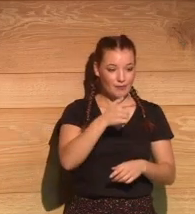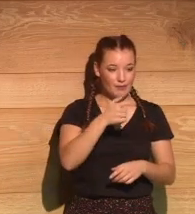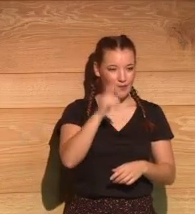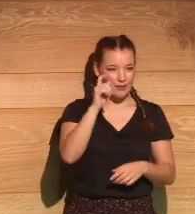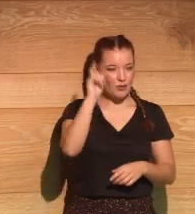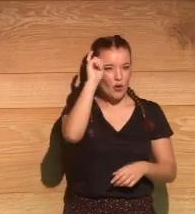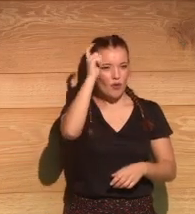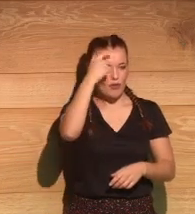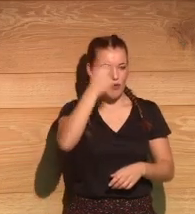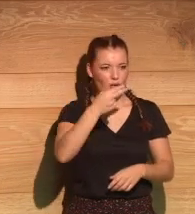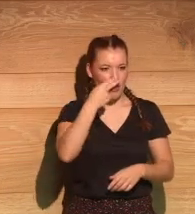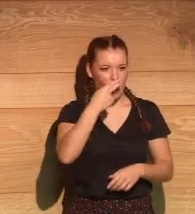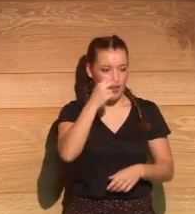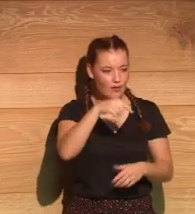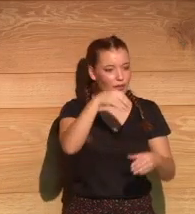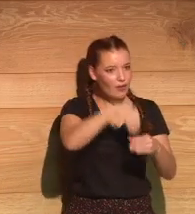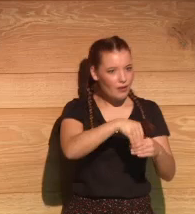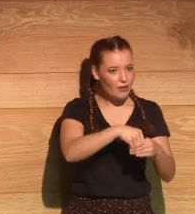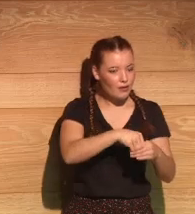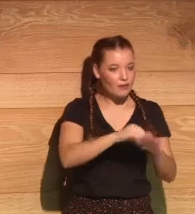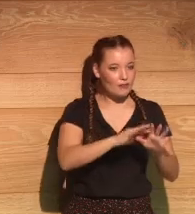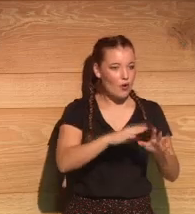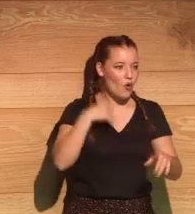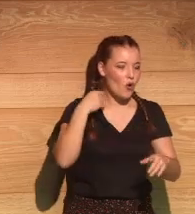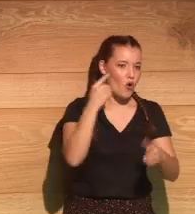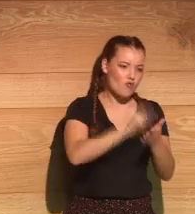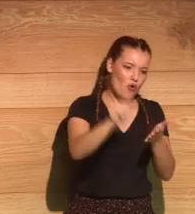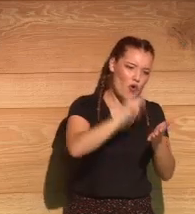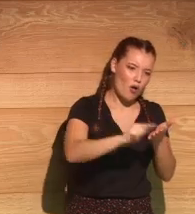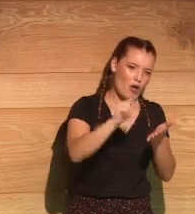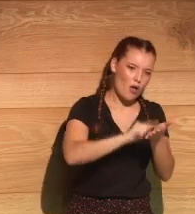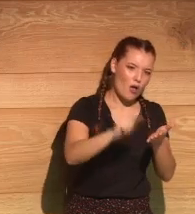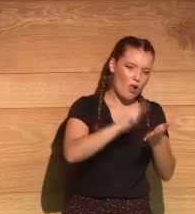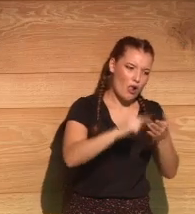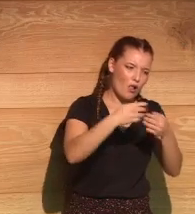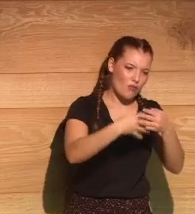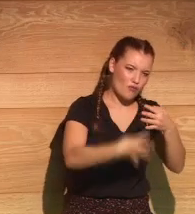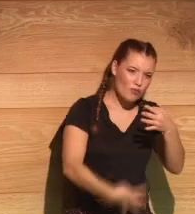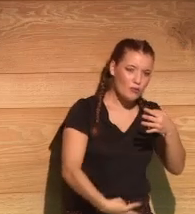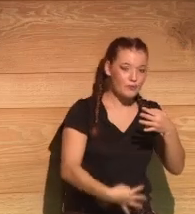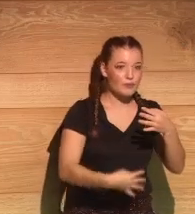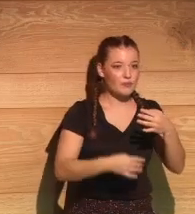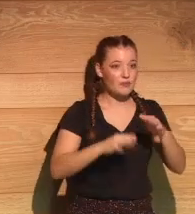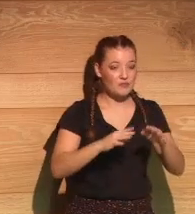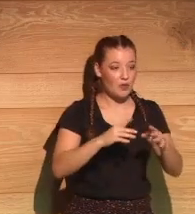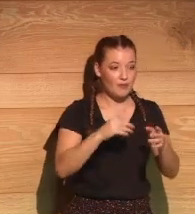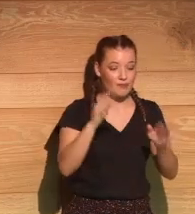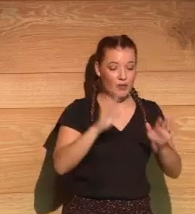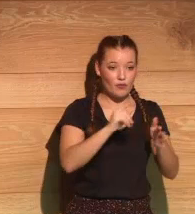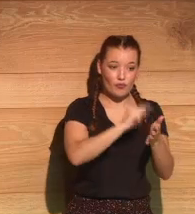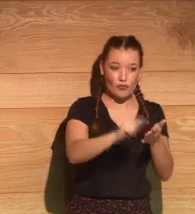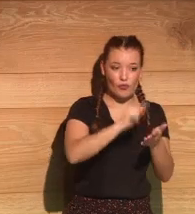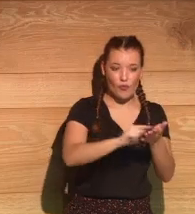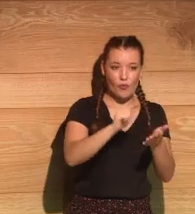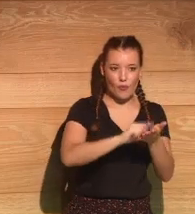aspiran a escribir una novelaza, la gran novela española de 800 páginas, ¿no? Sino que son novelas que a veces subvierten el propio género. La más representativa, por